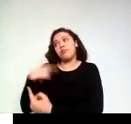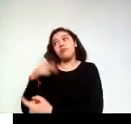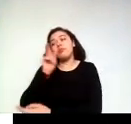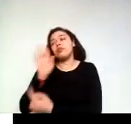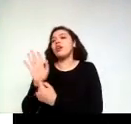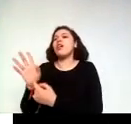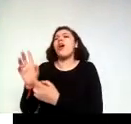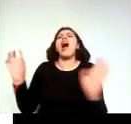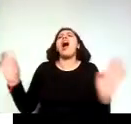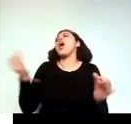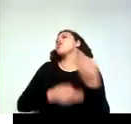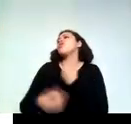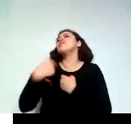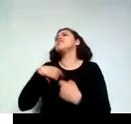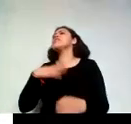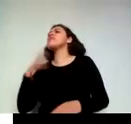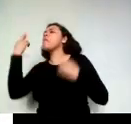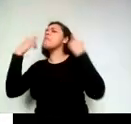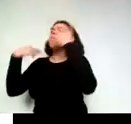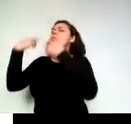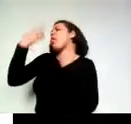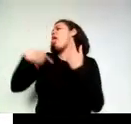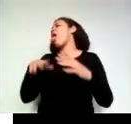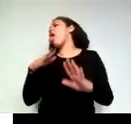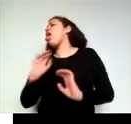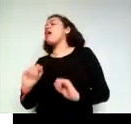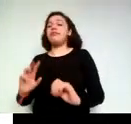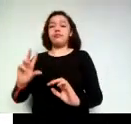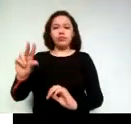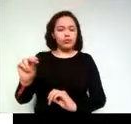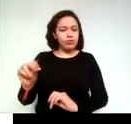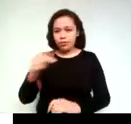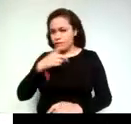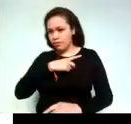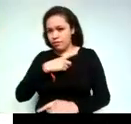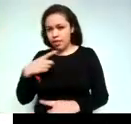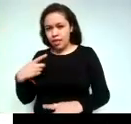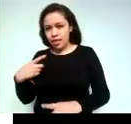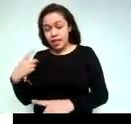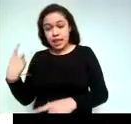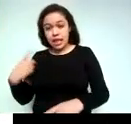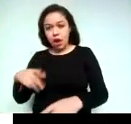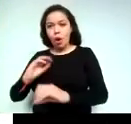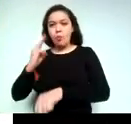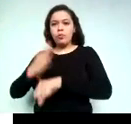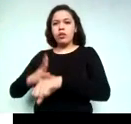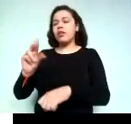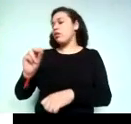a realizarnos inspecciones de este tipo y mucho menos a imponer sanciones.